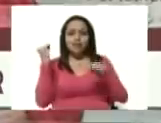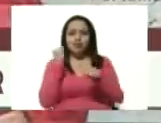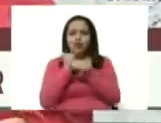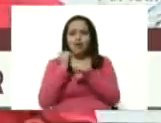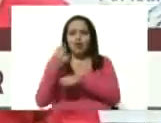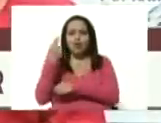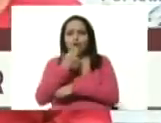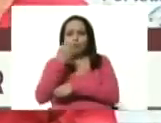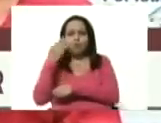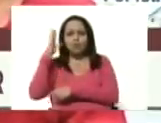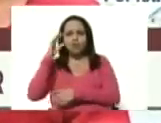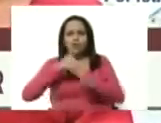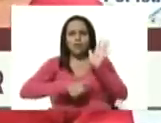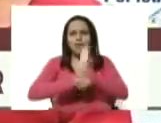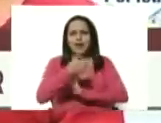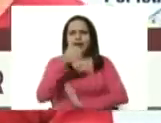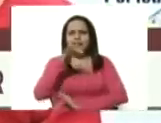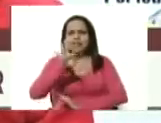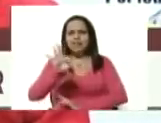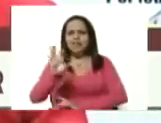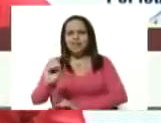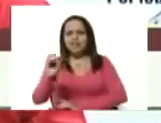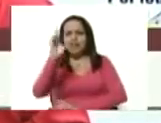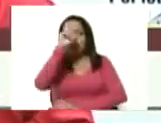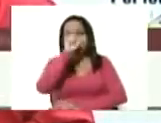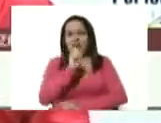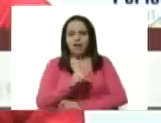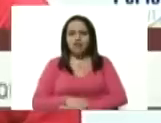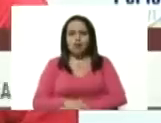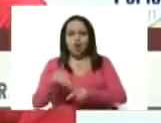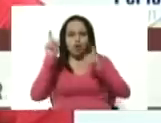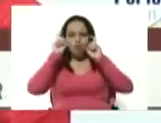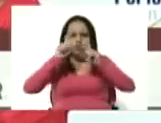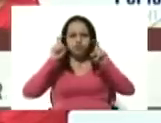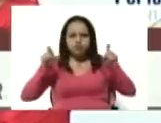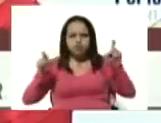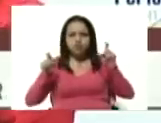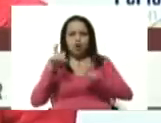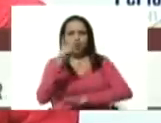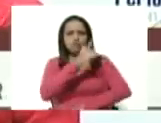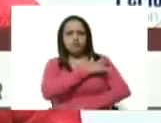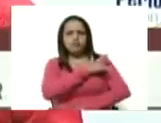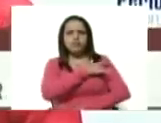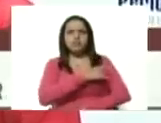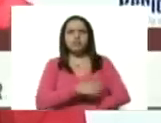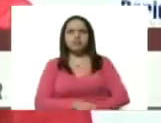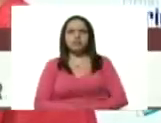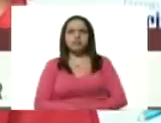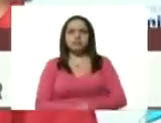compromiso por más de 30 años en la docencia universitaria.